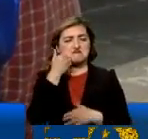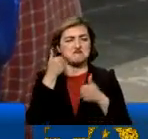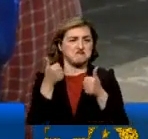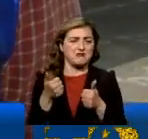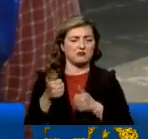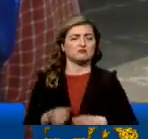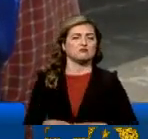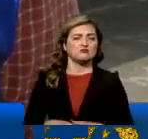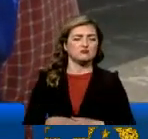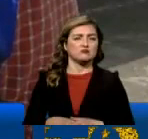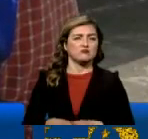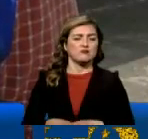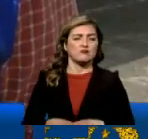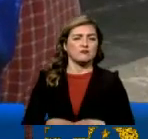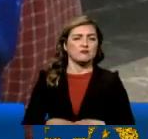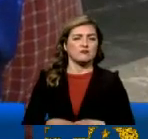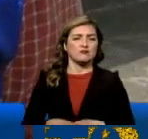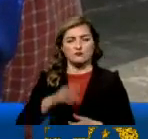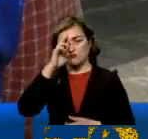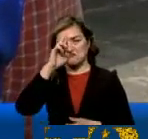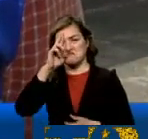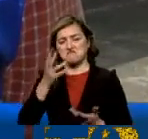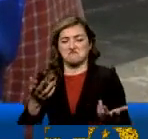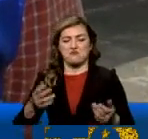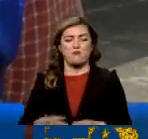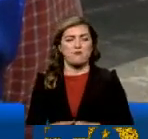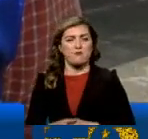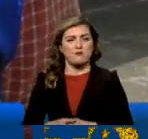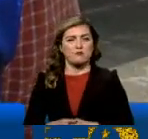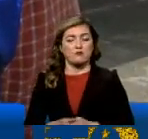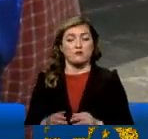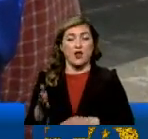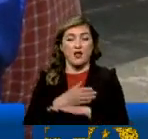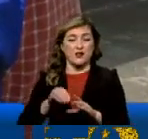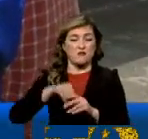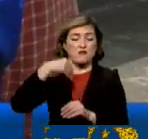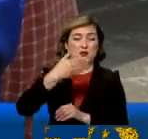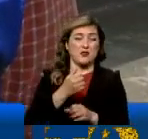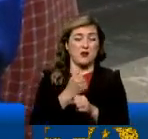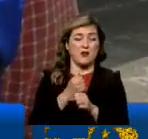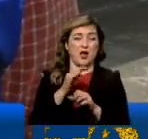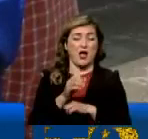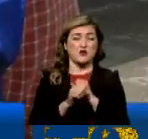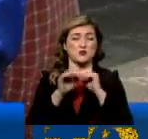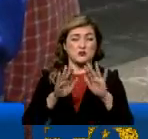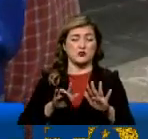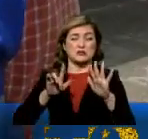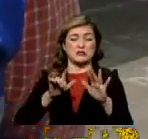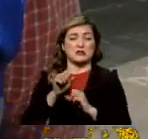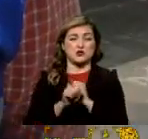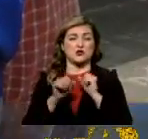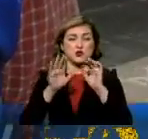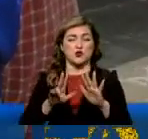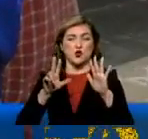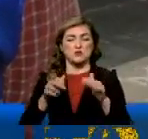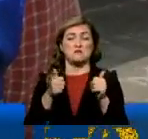una actividad más digna, porque realmente la manera como ellos trabajaron durante 17, 18 años no